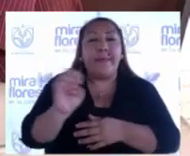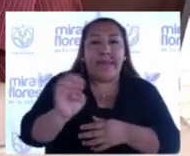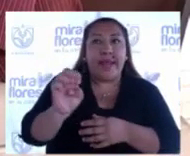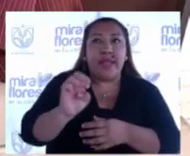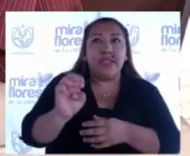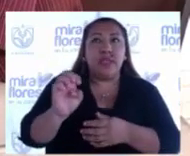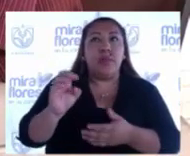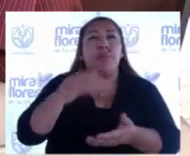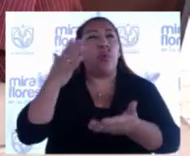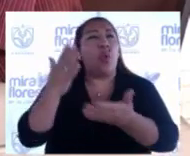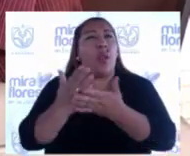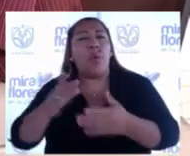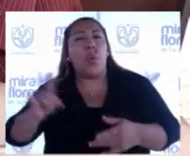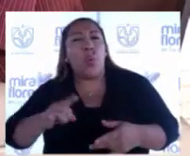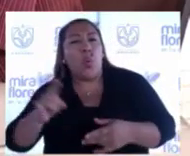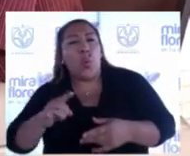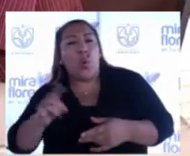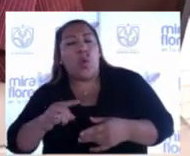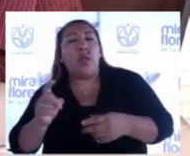para emergencias, que son